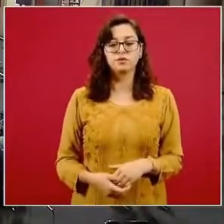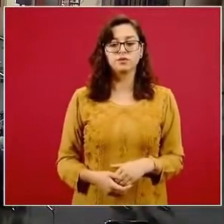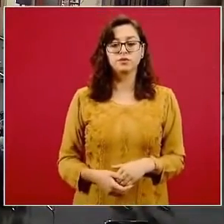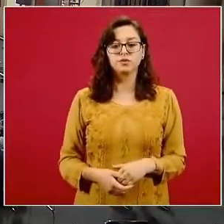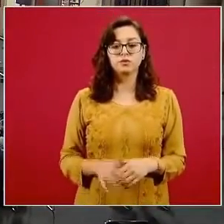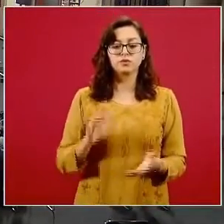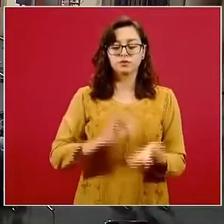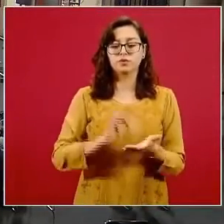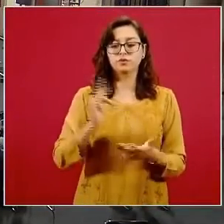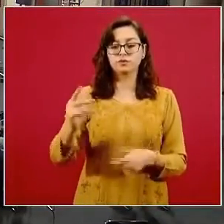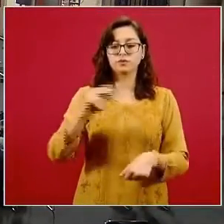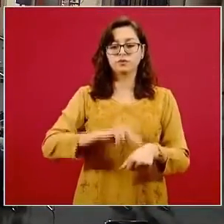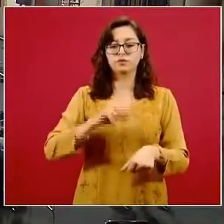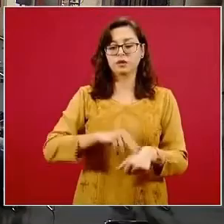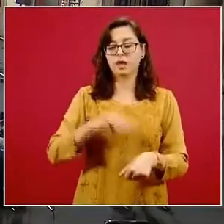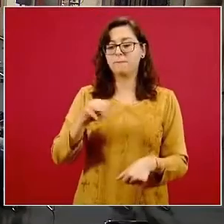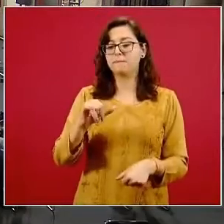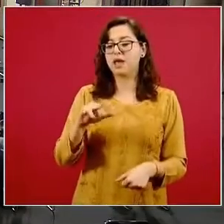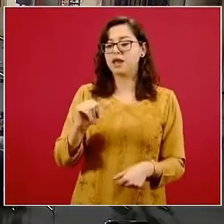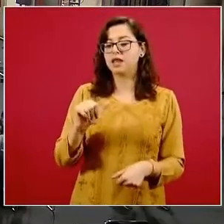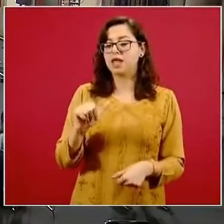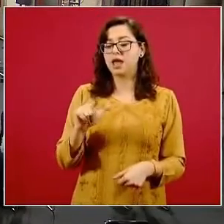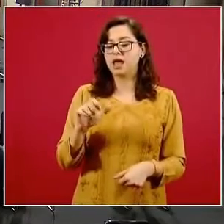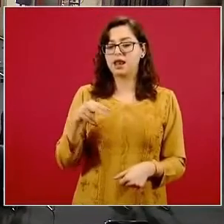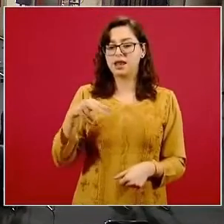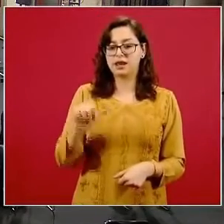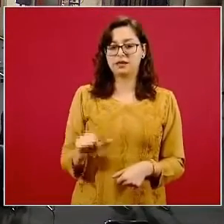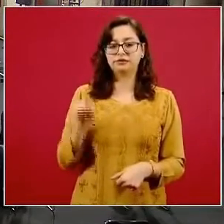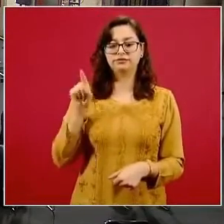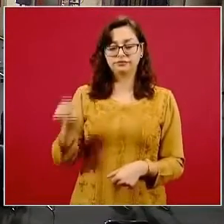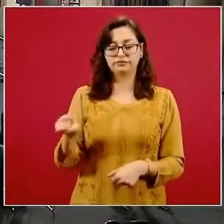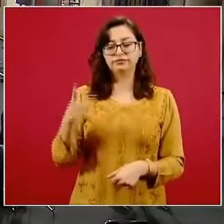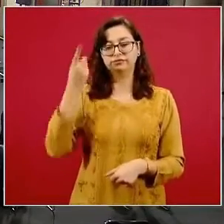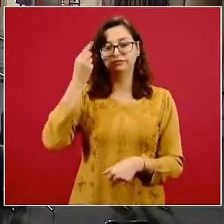Marilena Álvarez Builla, directora general del Consejo Nacional de Ciencia y Tecnología.